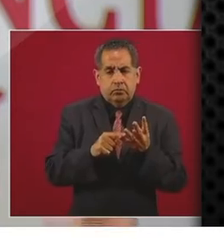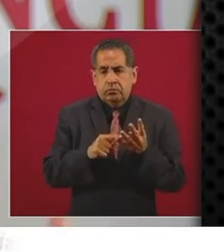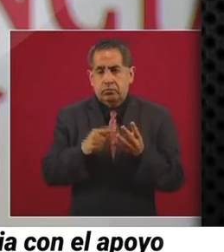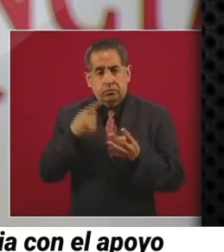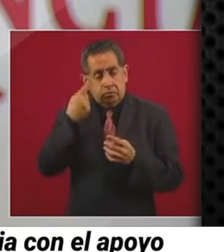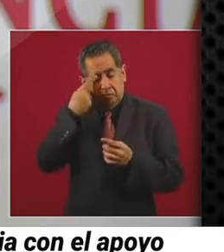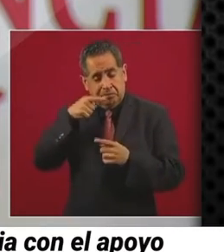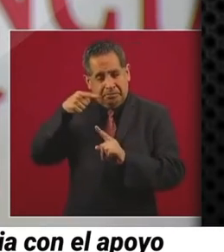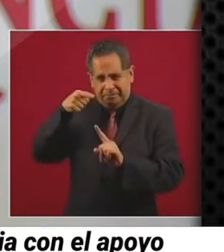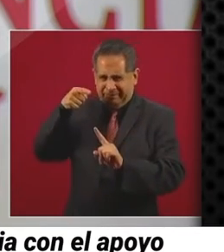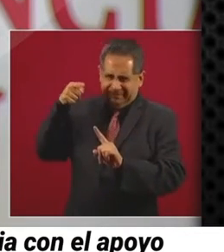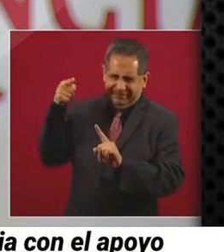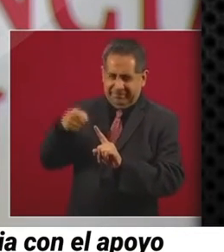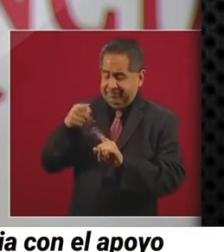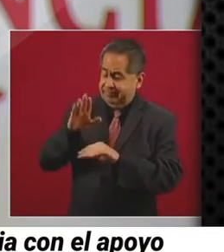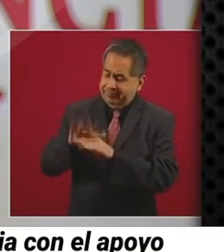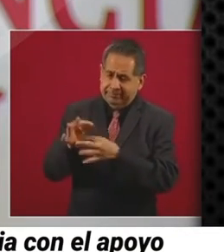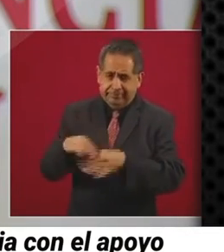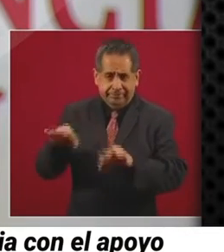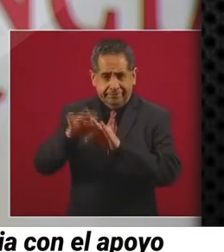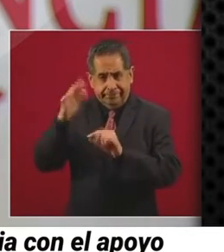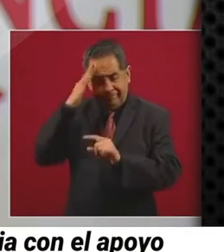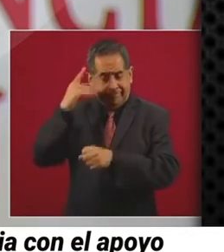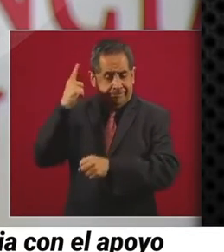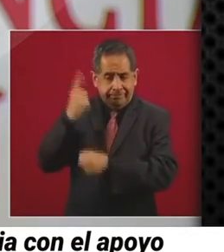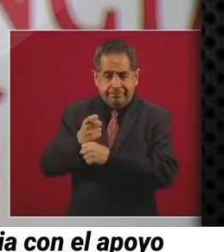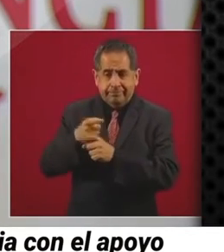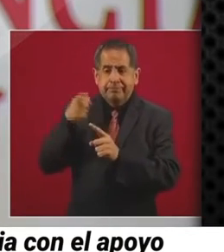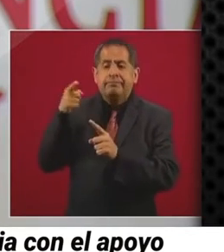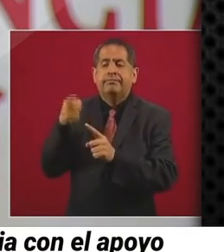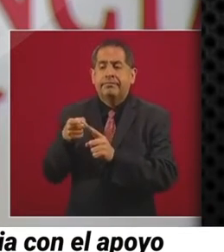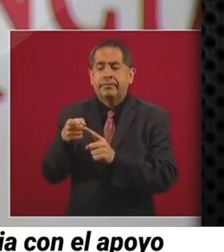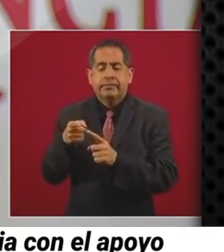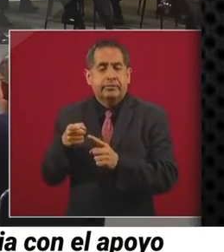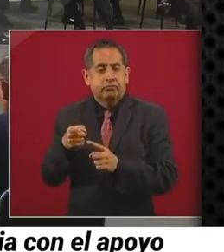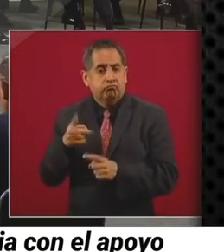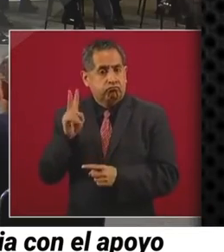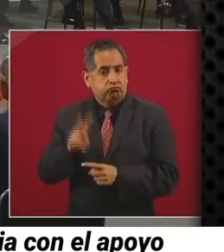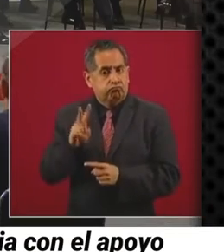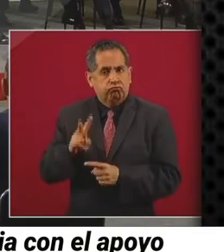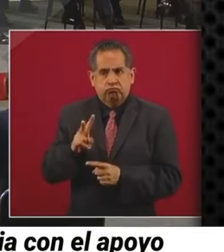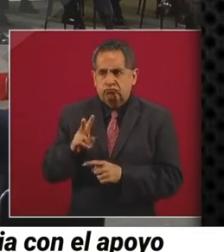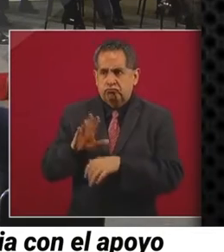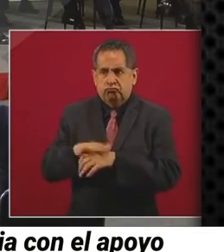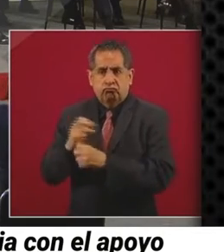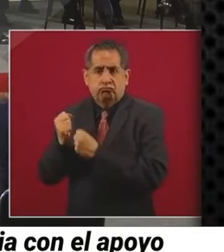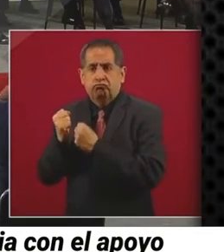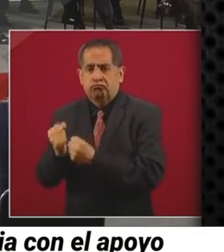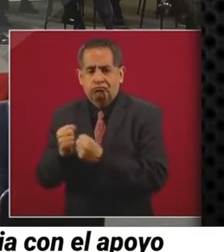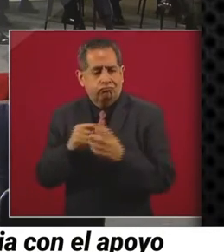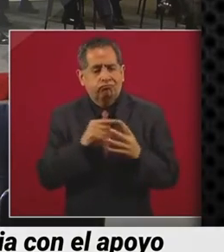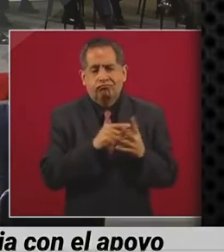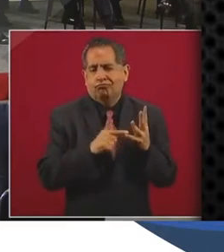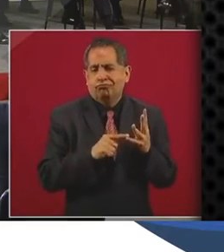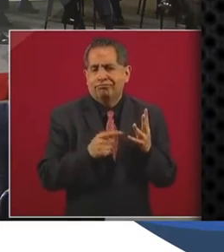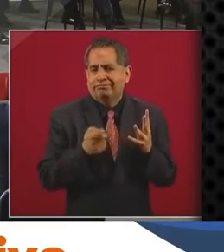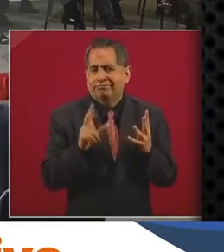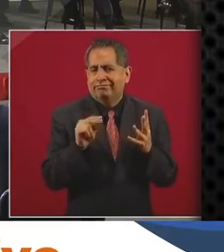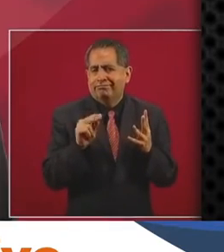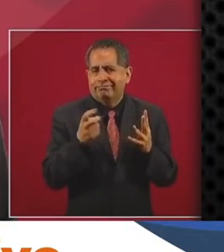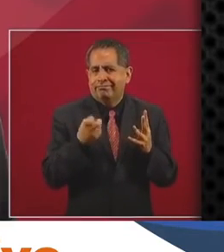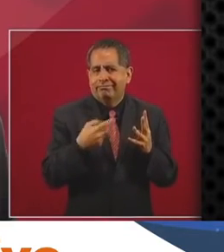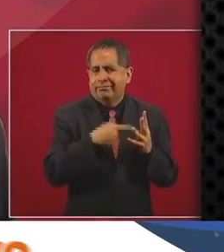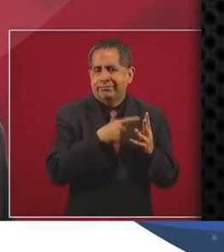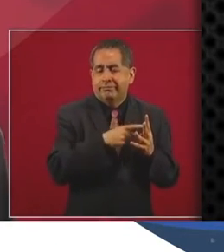Este 24 de agosto inicia el ciclo escolar 2020-2021, pero será de manera virtual con el apoyo de transmisiones por televisión